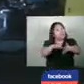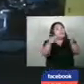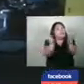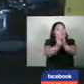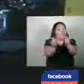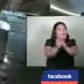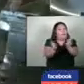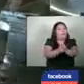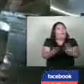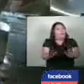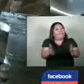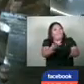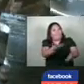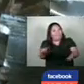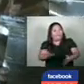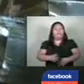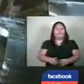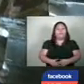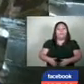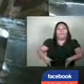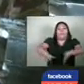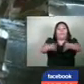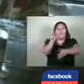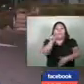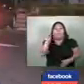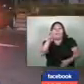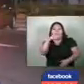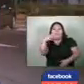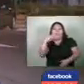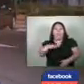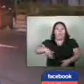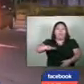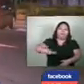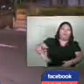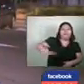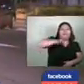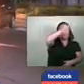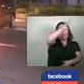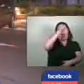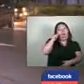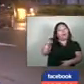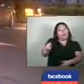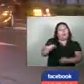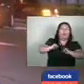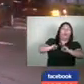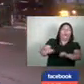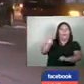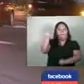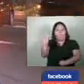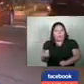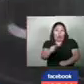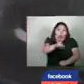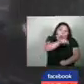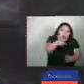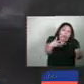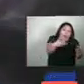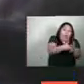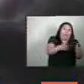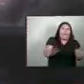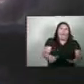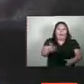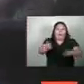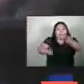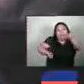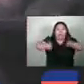causas de accidentes de tránsito. En el kilómetro 10 de la carretera a Comalapa, una persona murió y varias resultaron lesionadas, luego que el